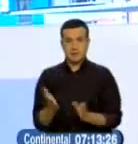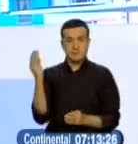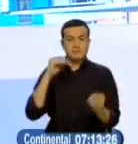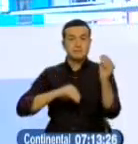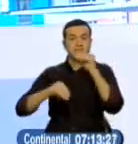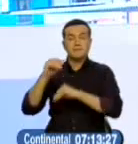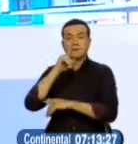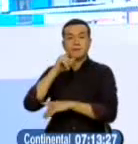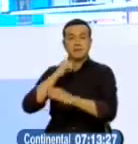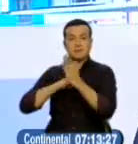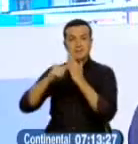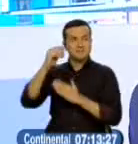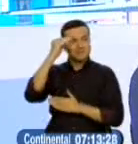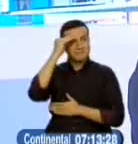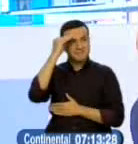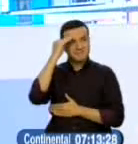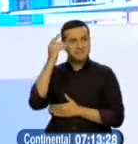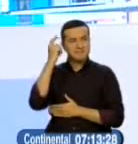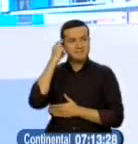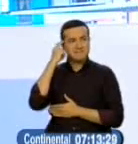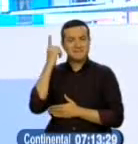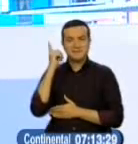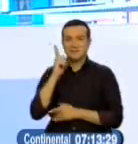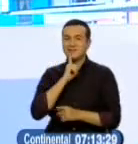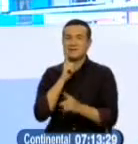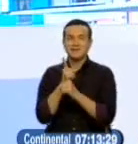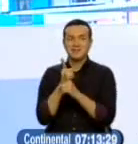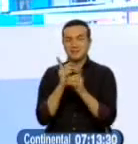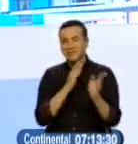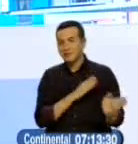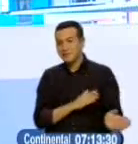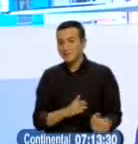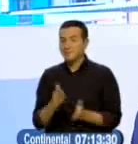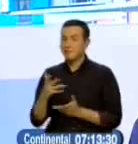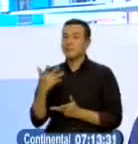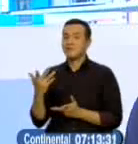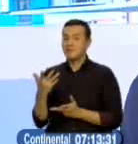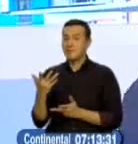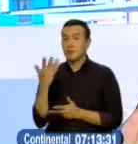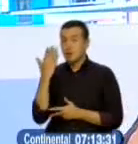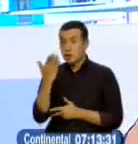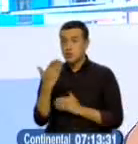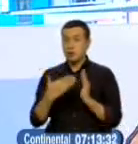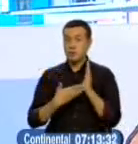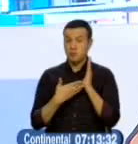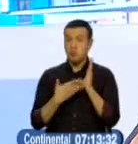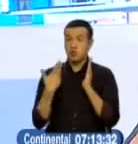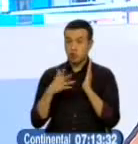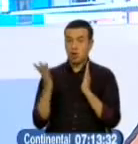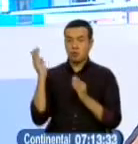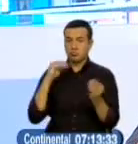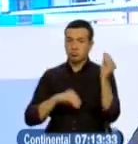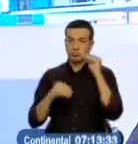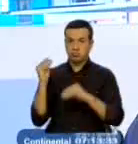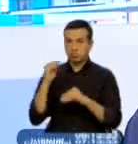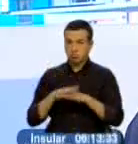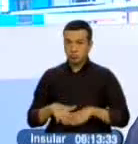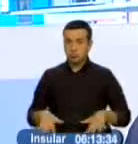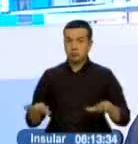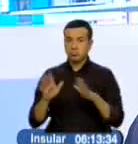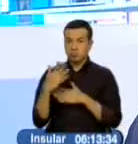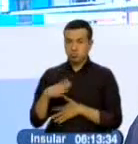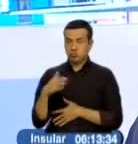por parte del Ministerio. Me parece que el énfasis ahora es generar que ese modelo que ya está construido en el territorio, que